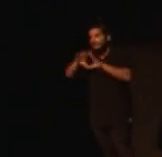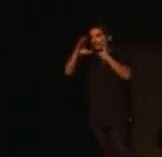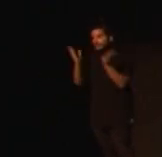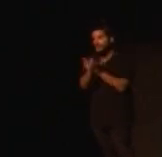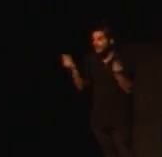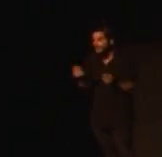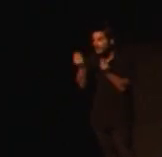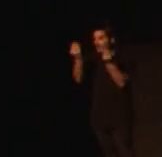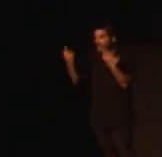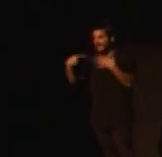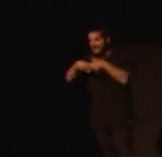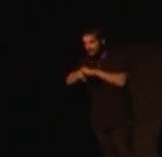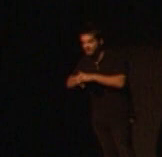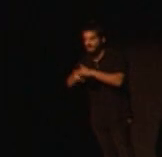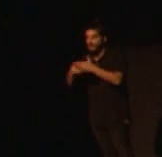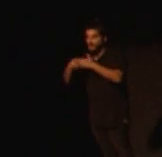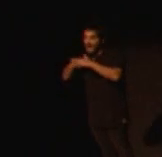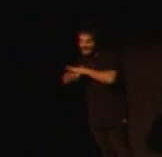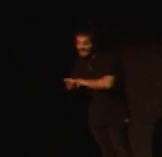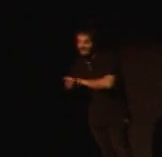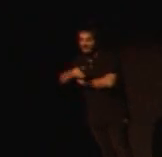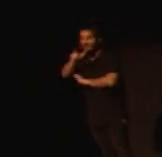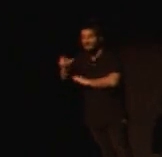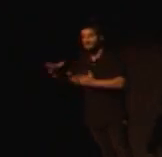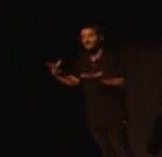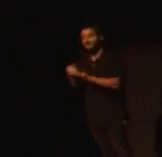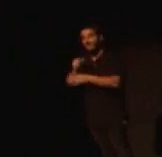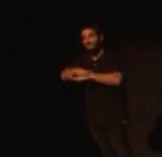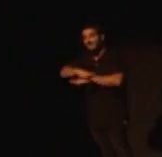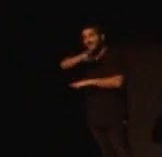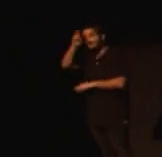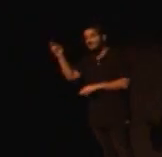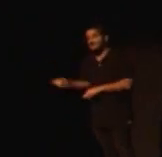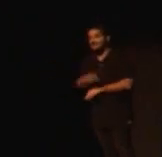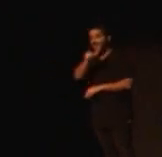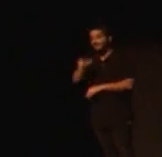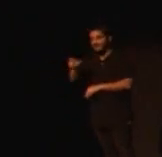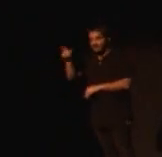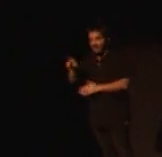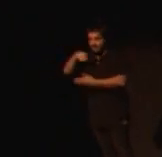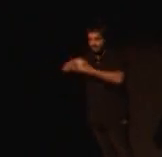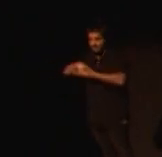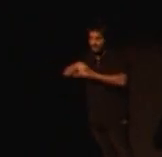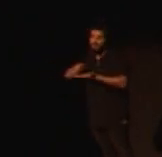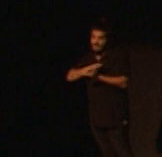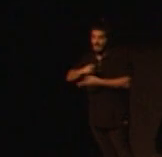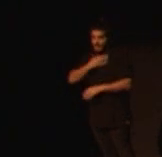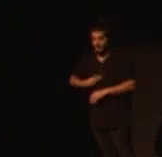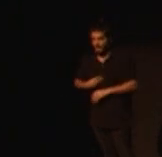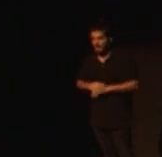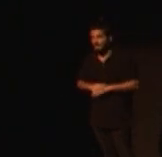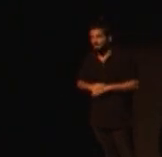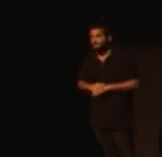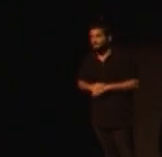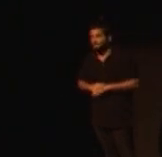más accesible y acogedor para toda la diversidad de personas que componemos la sociedad murciana. Y para lograr esta misión, lo primero